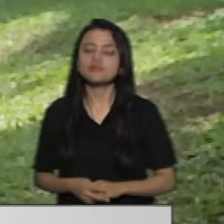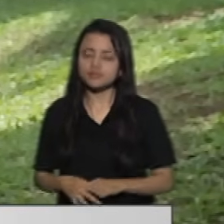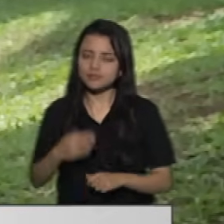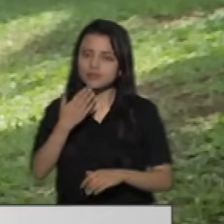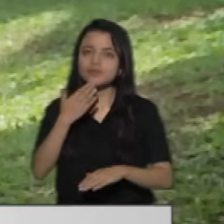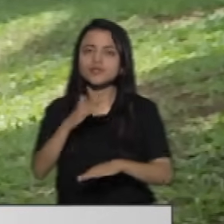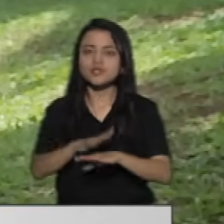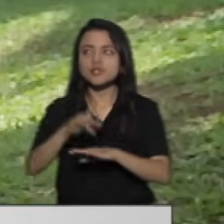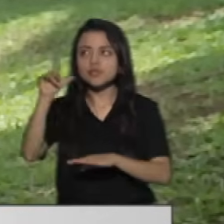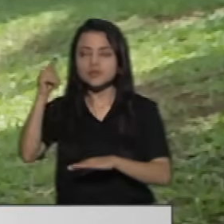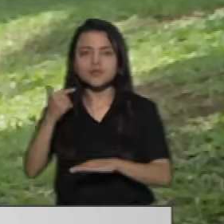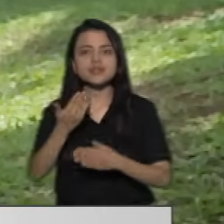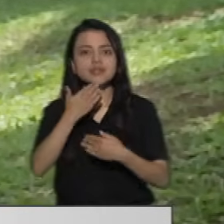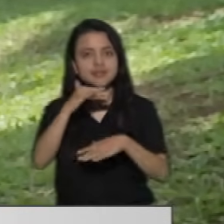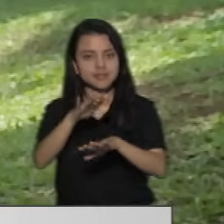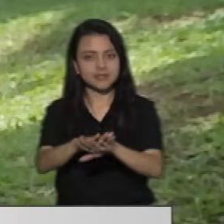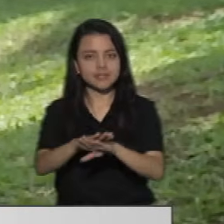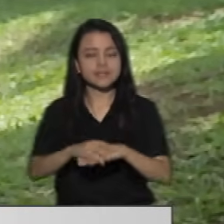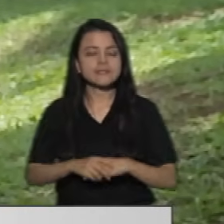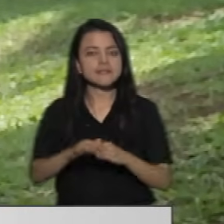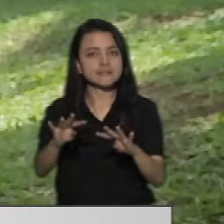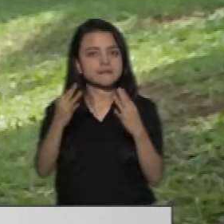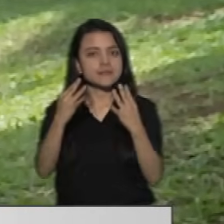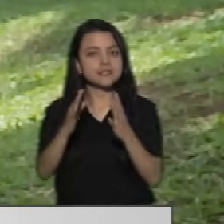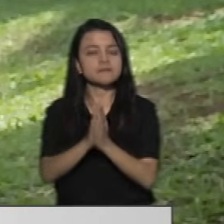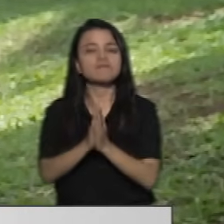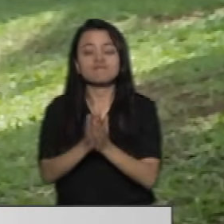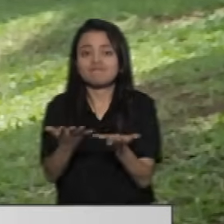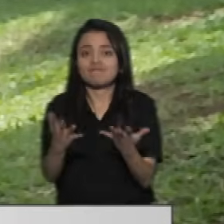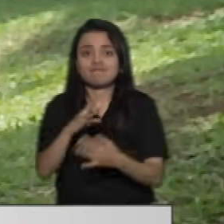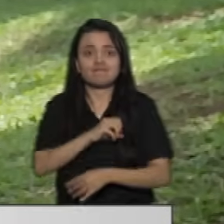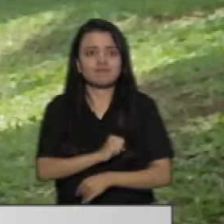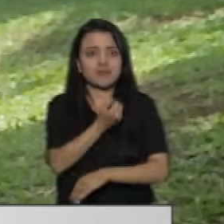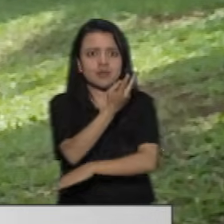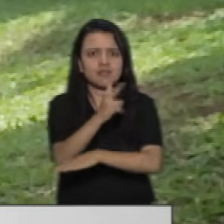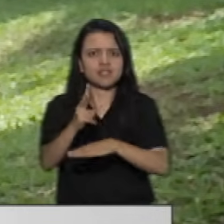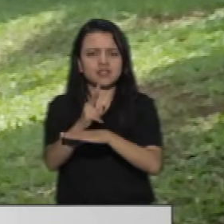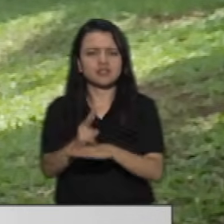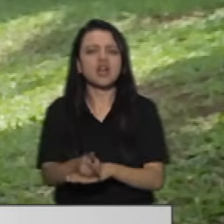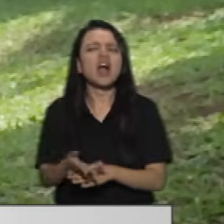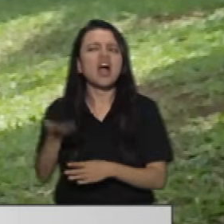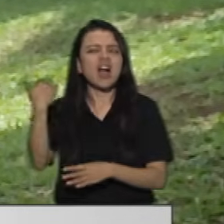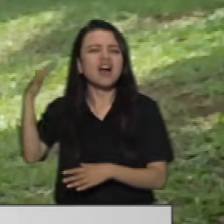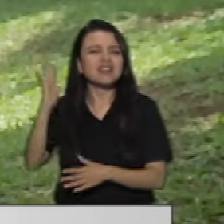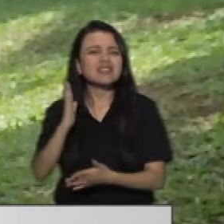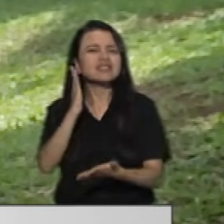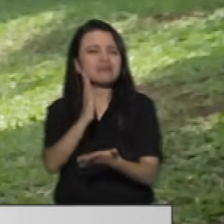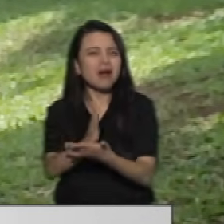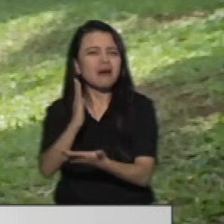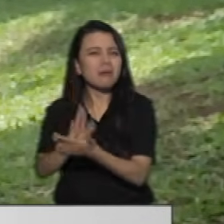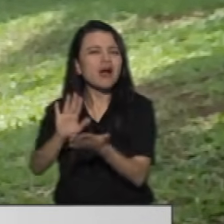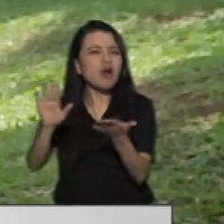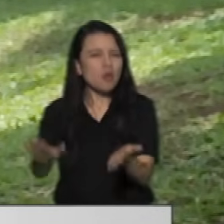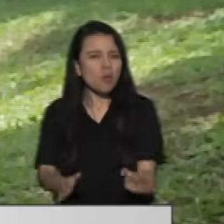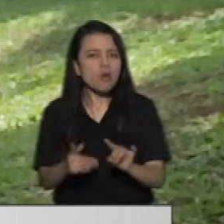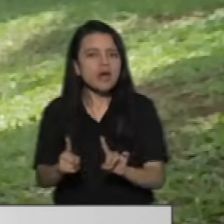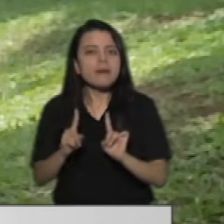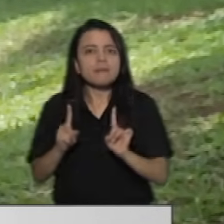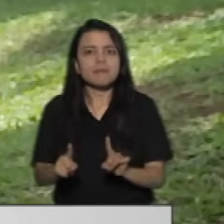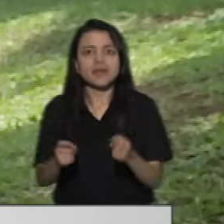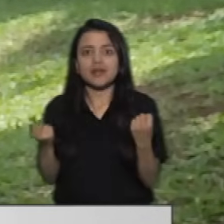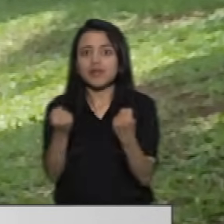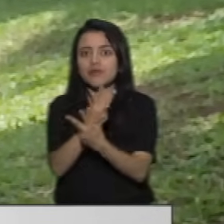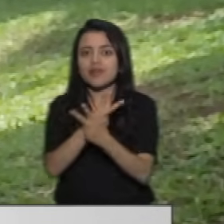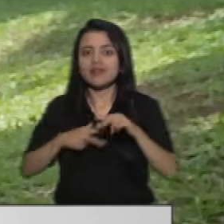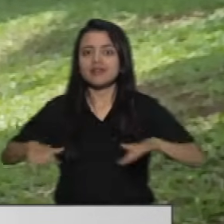Buenas tardes, Luisa y televidentes. Pues es lamentable esta situación. En el Valle del Cauca no es nuevo que sean los menores quienes paguen la cuota de la violencia en